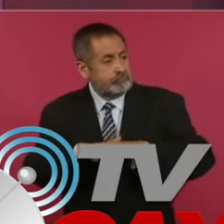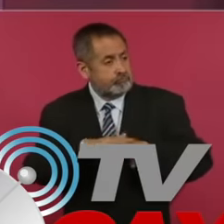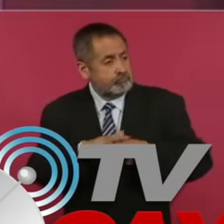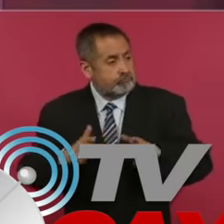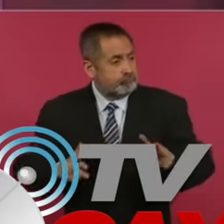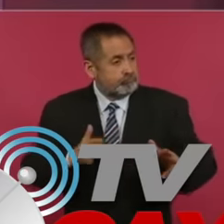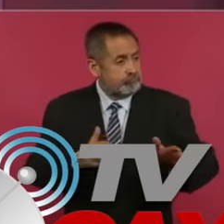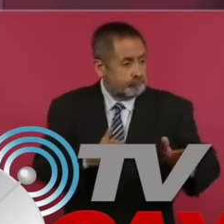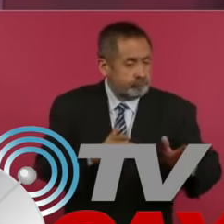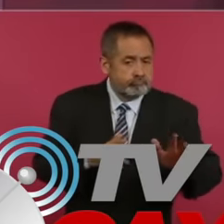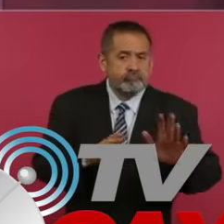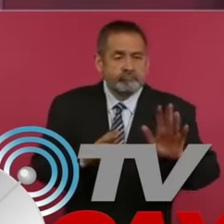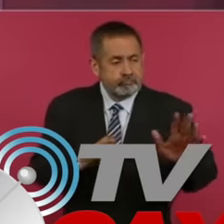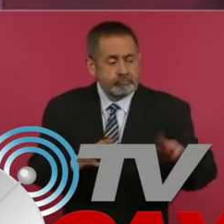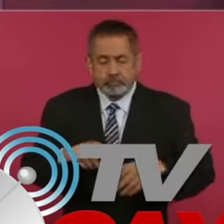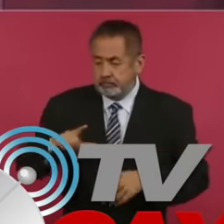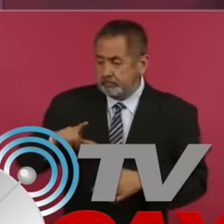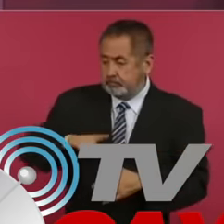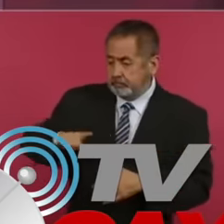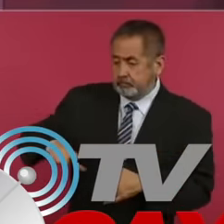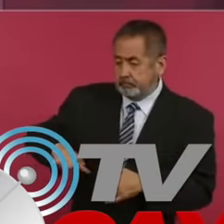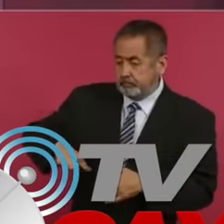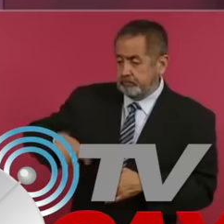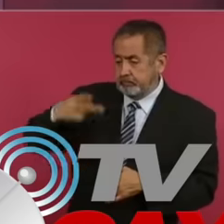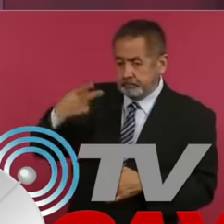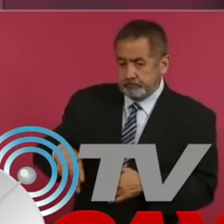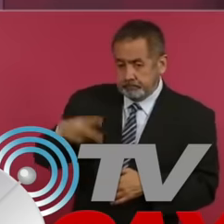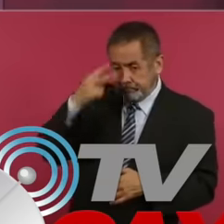el Estado mexicano